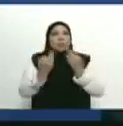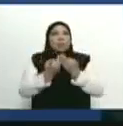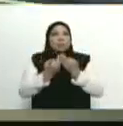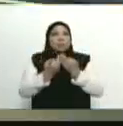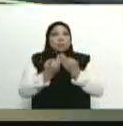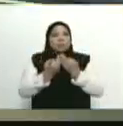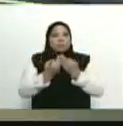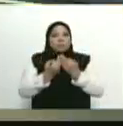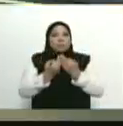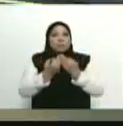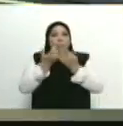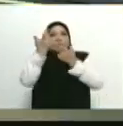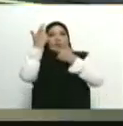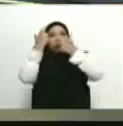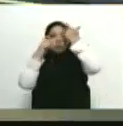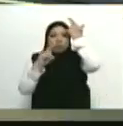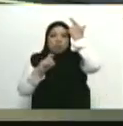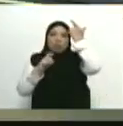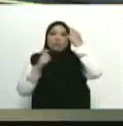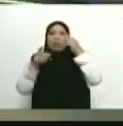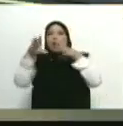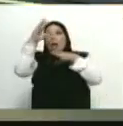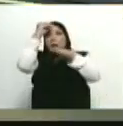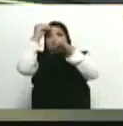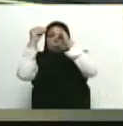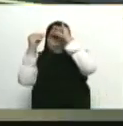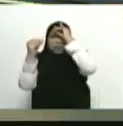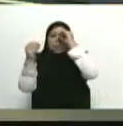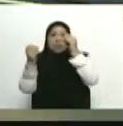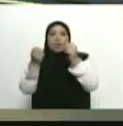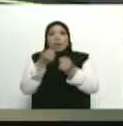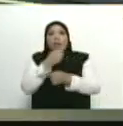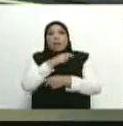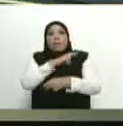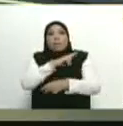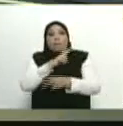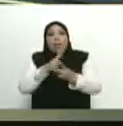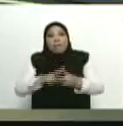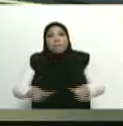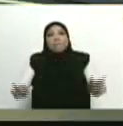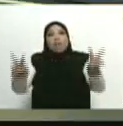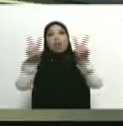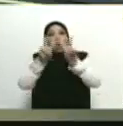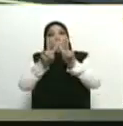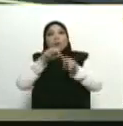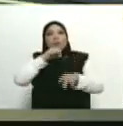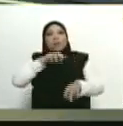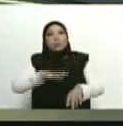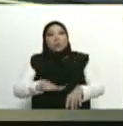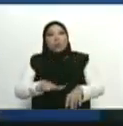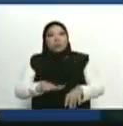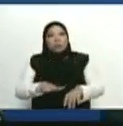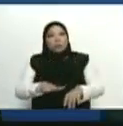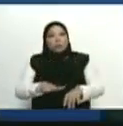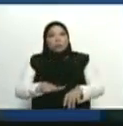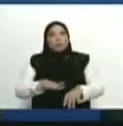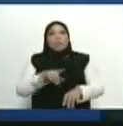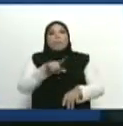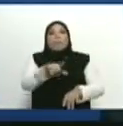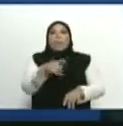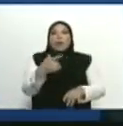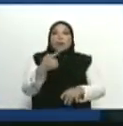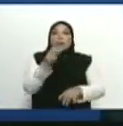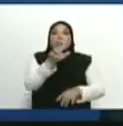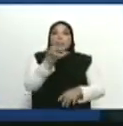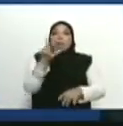Chávez aprendimos a valorar. Y eso es importante incluso hoy, presidente. Hoy, 31 de agosto, se